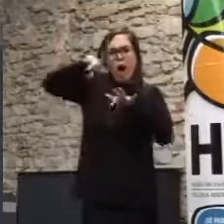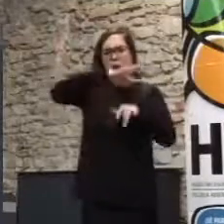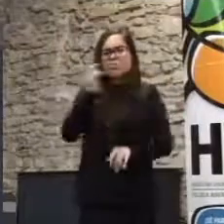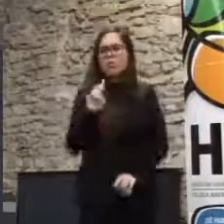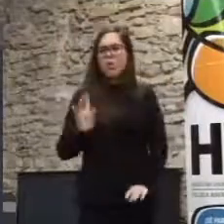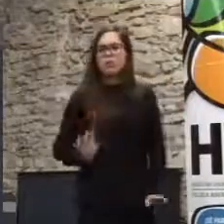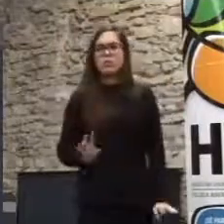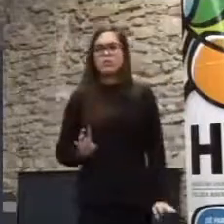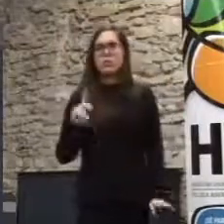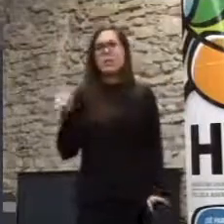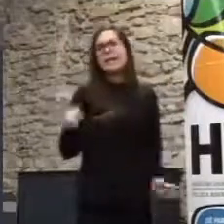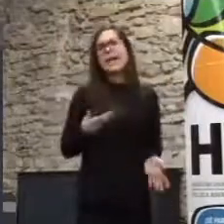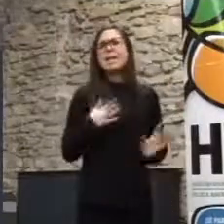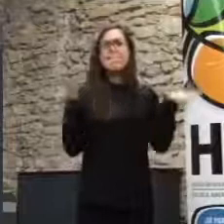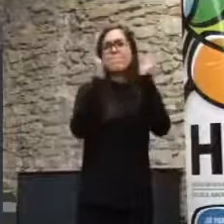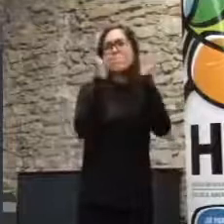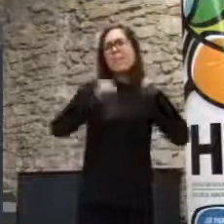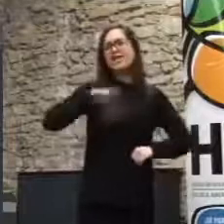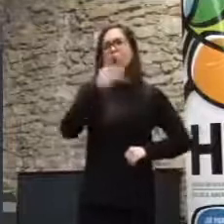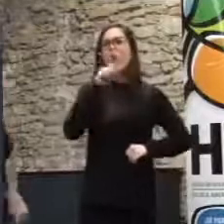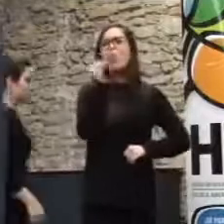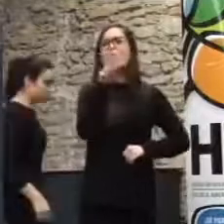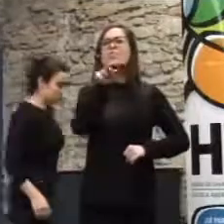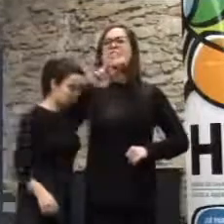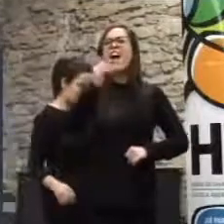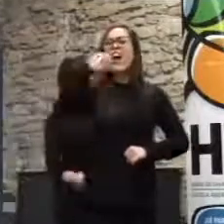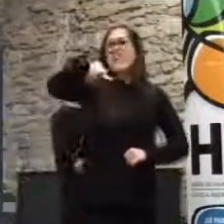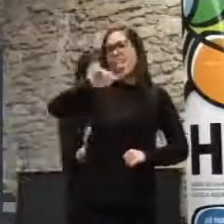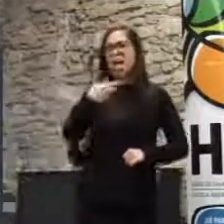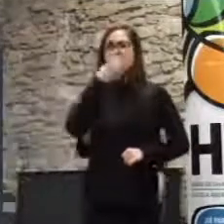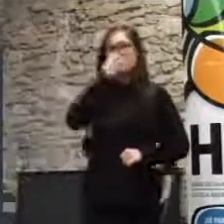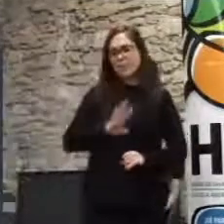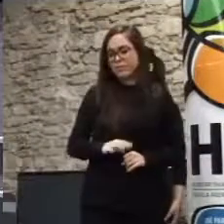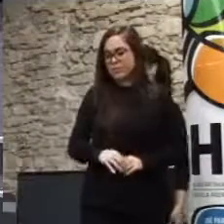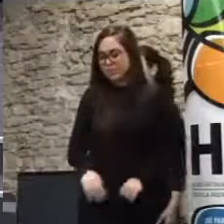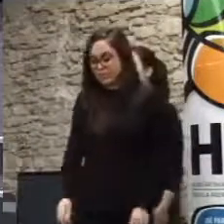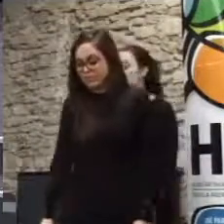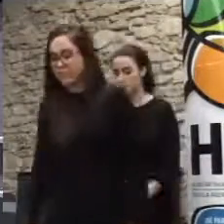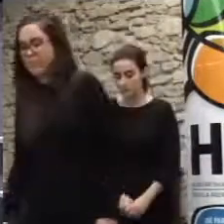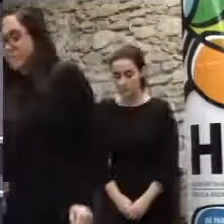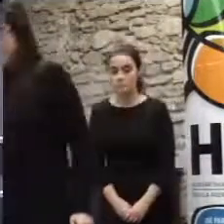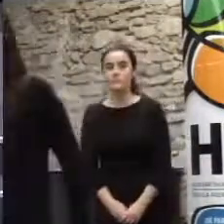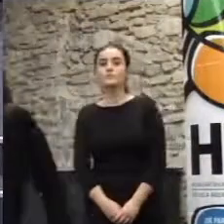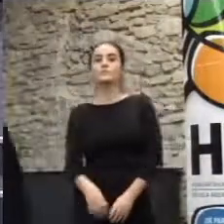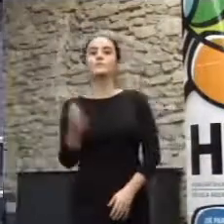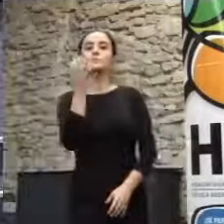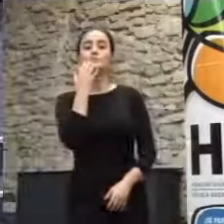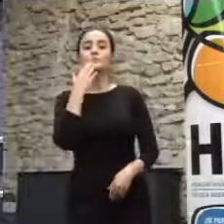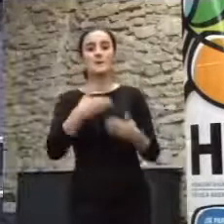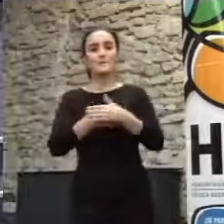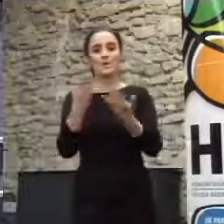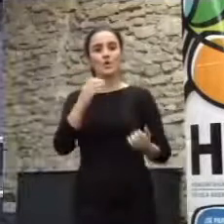que el pacto de Ajuriania fue guay, porque lo dice Eva Domaica. No. En el ámbito local vuestro, del correo, esa